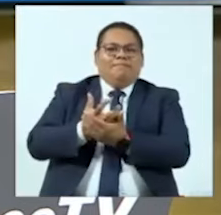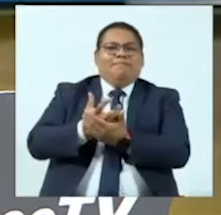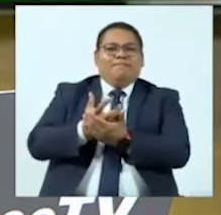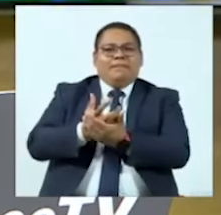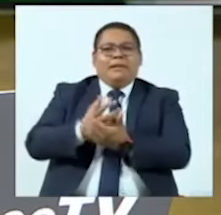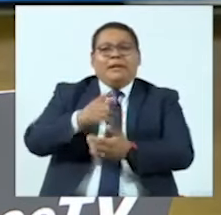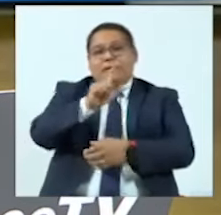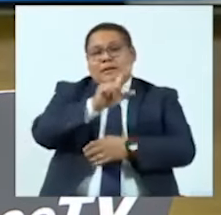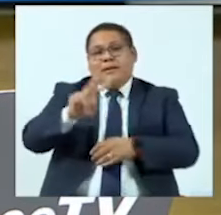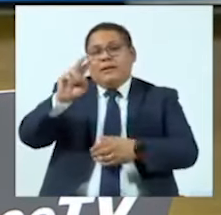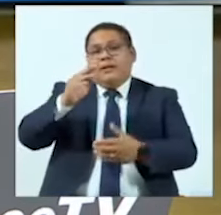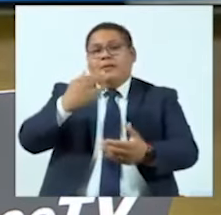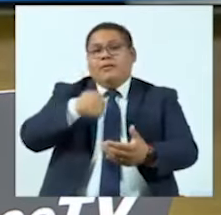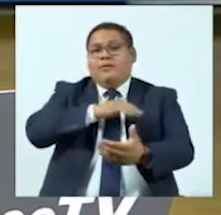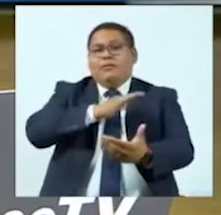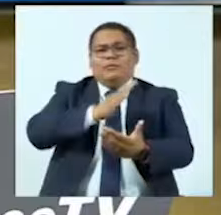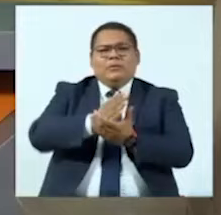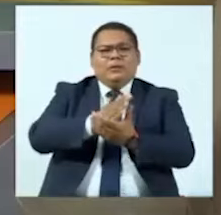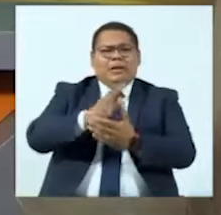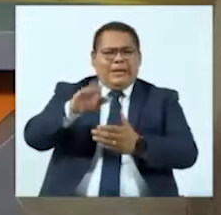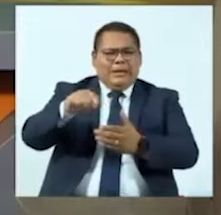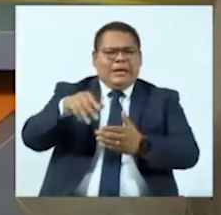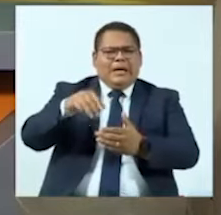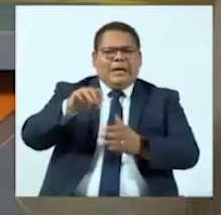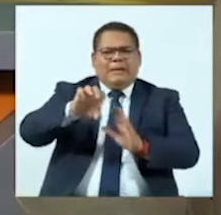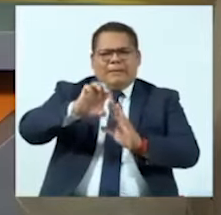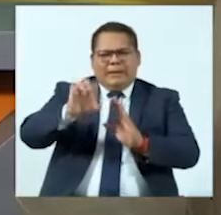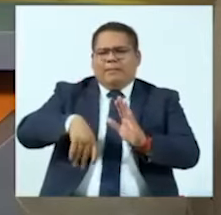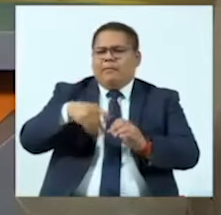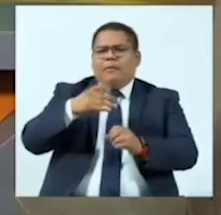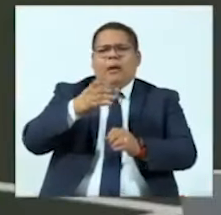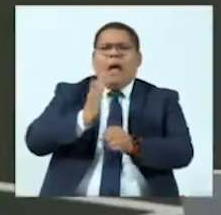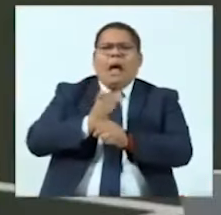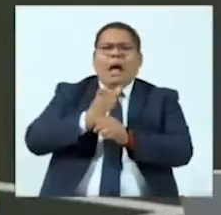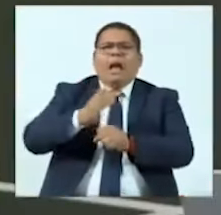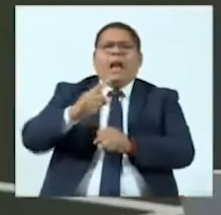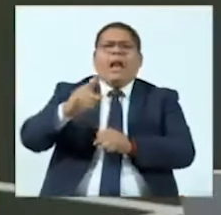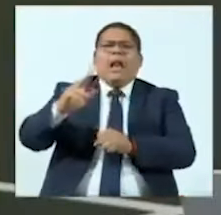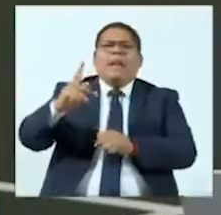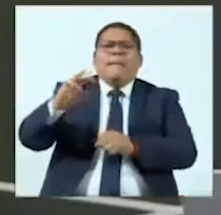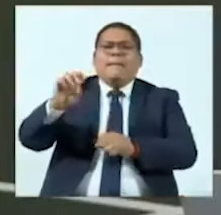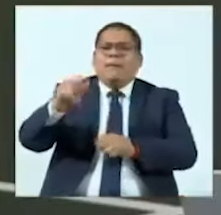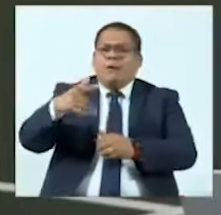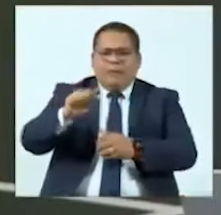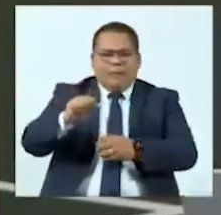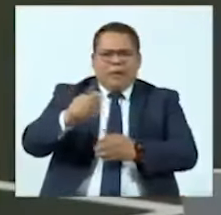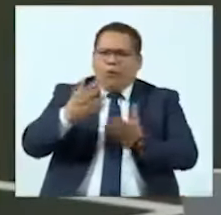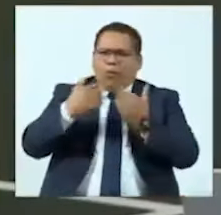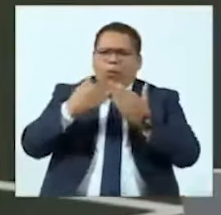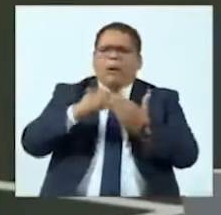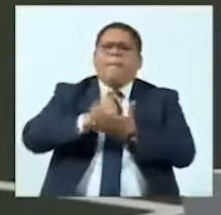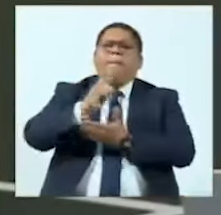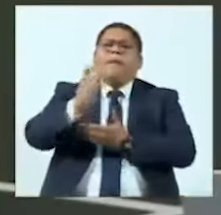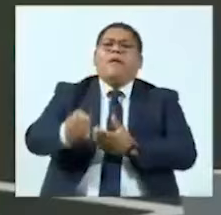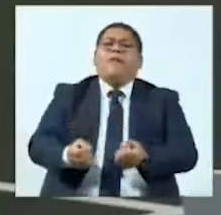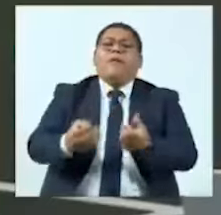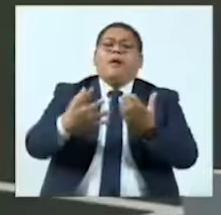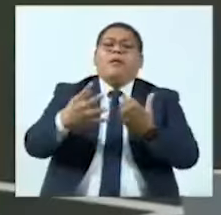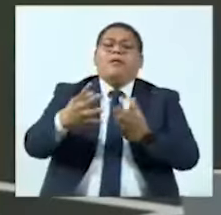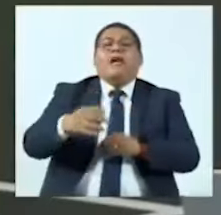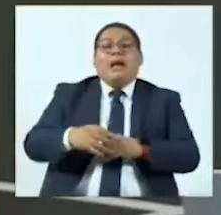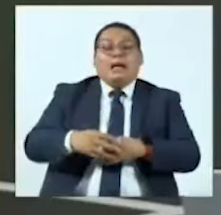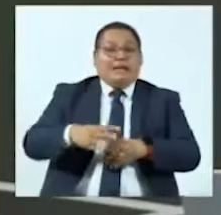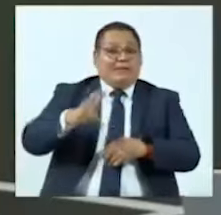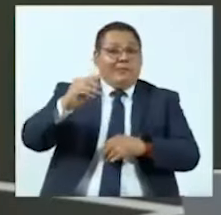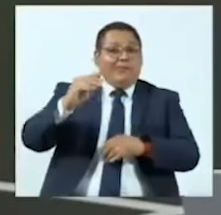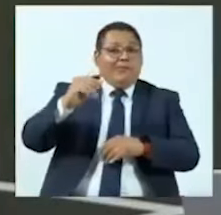pedimos Cuánto cuesta si si no existiera este este programa el acta este año según nuestra ley de ingresos quedó 99 pesos